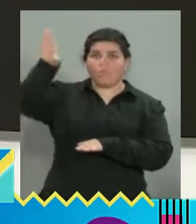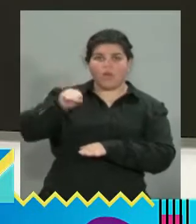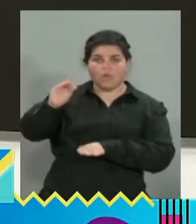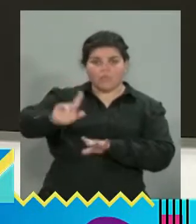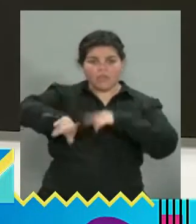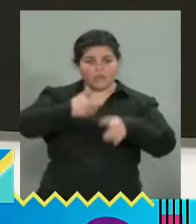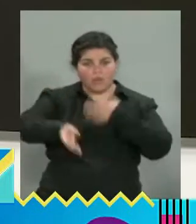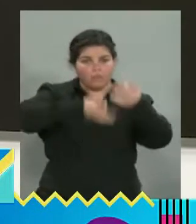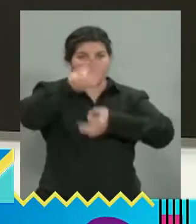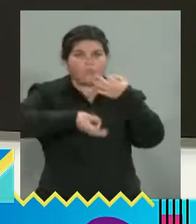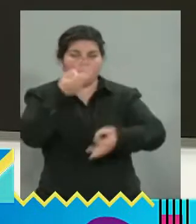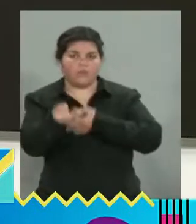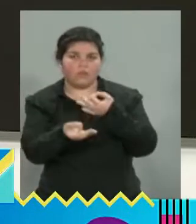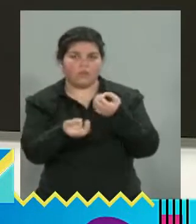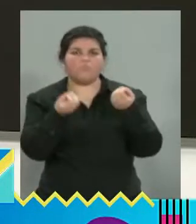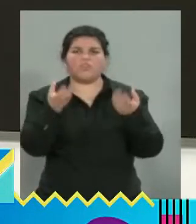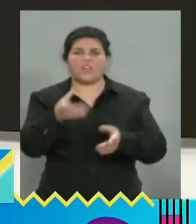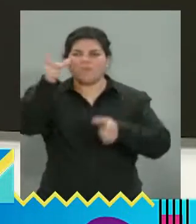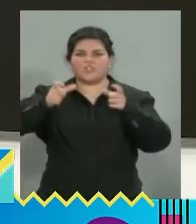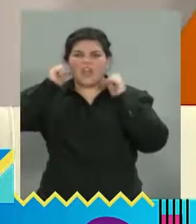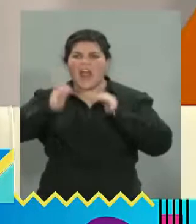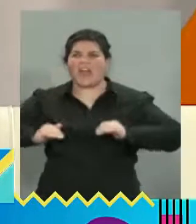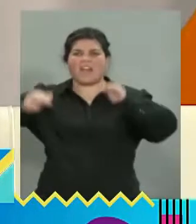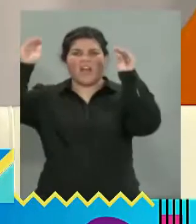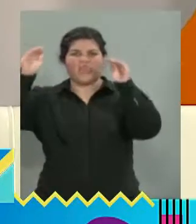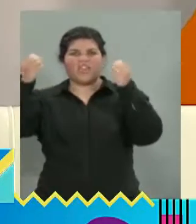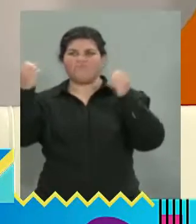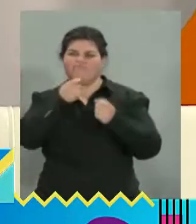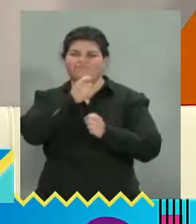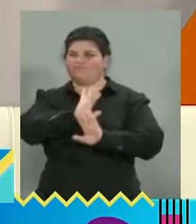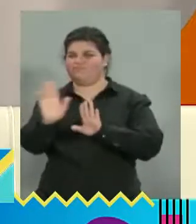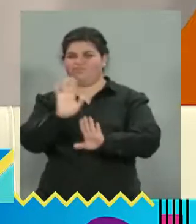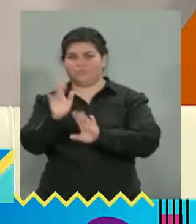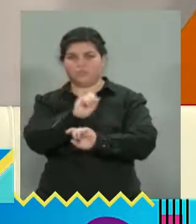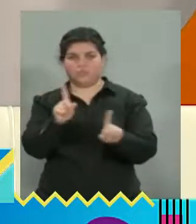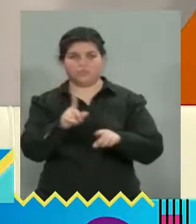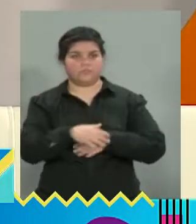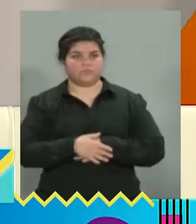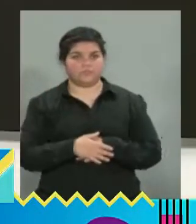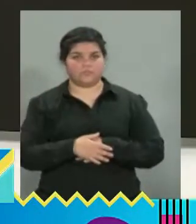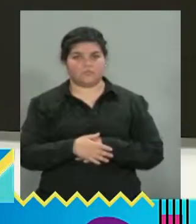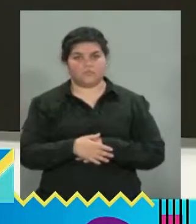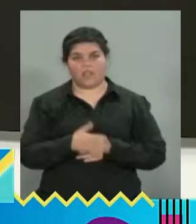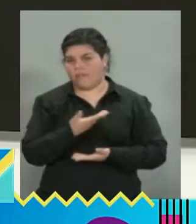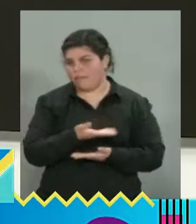esa resistencia de las personas más grandes? Sí, sin ánimo de generalizar, realmente... En general,